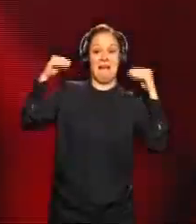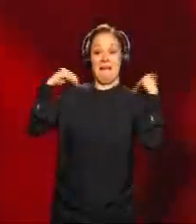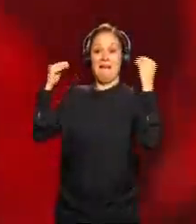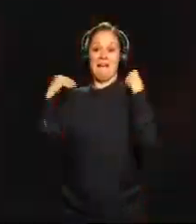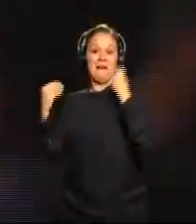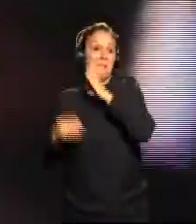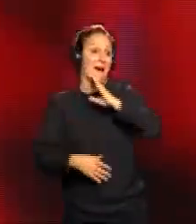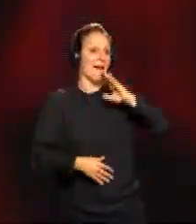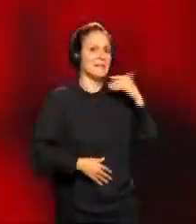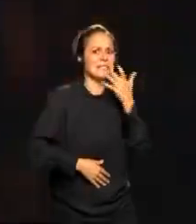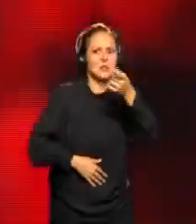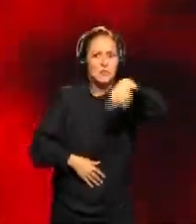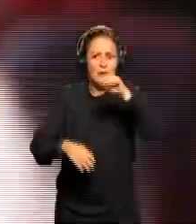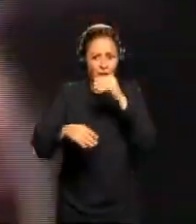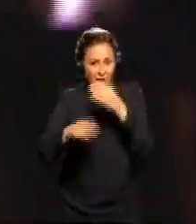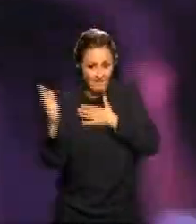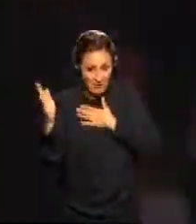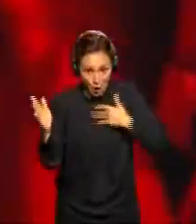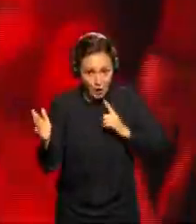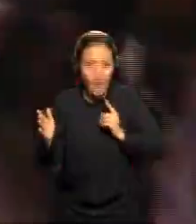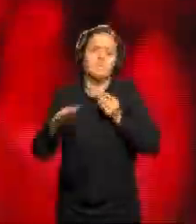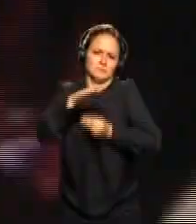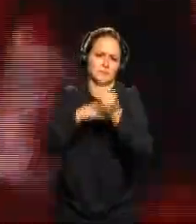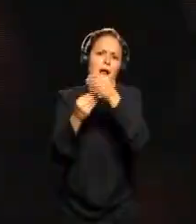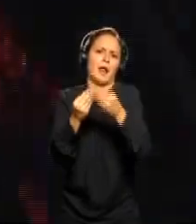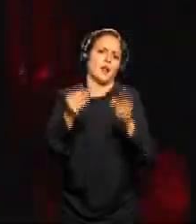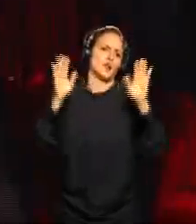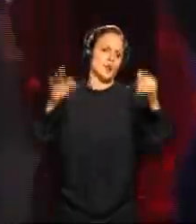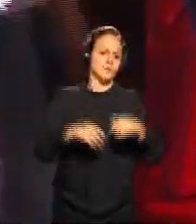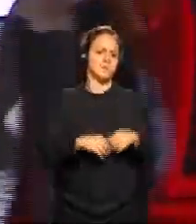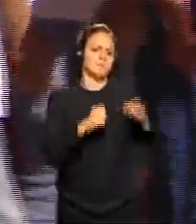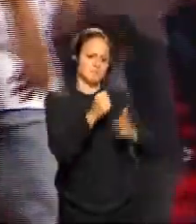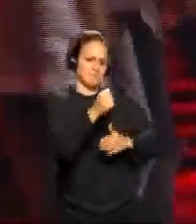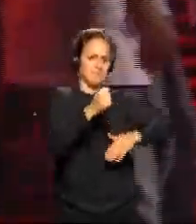vacilón, y el que no lo baile es un canario.